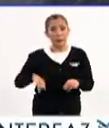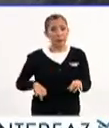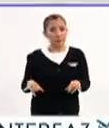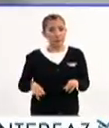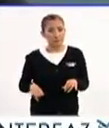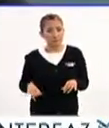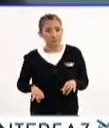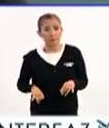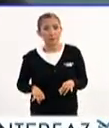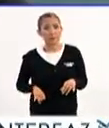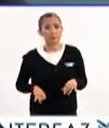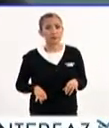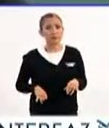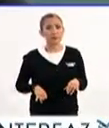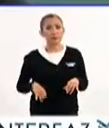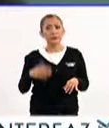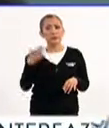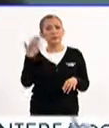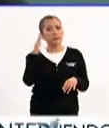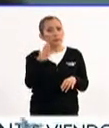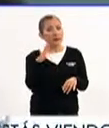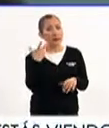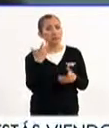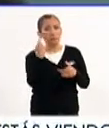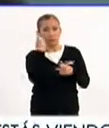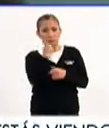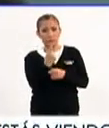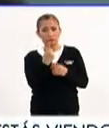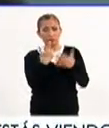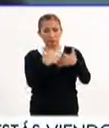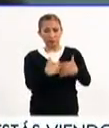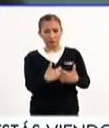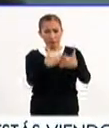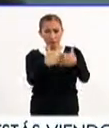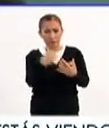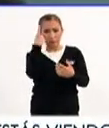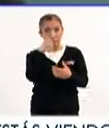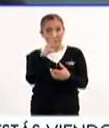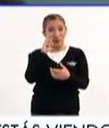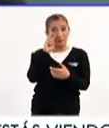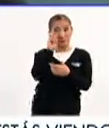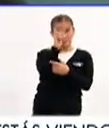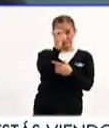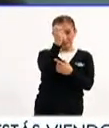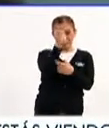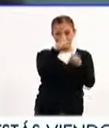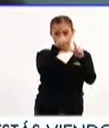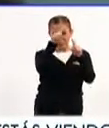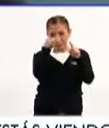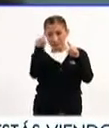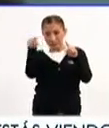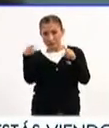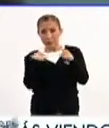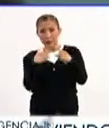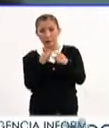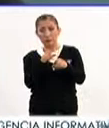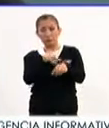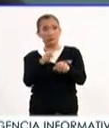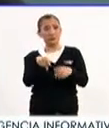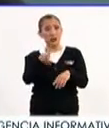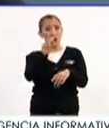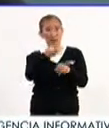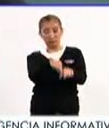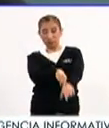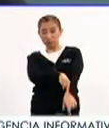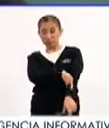interesante saber que el instrumento para hacer esta observación mide varios kilómetros